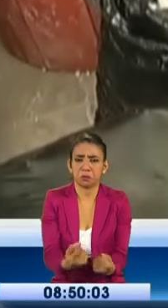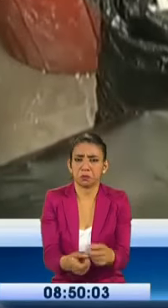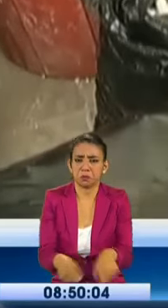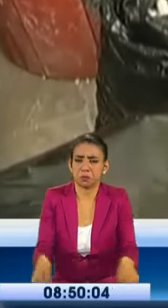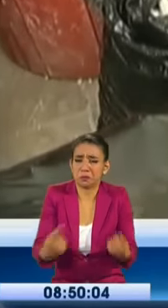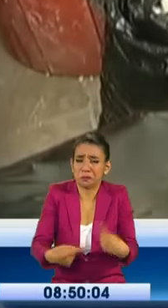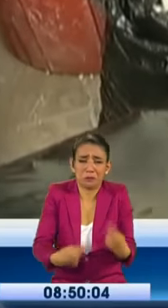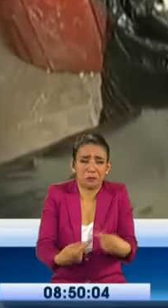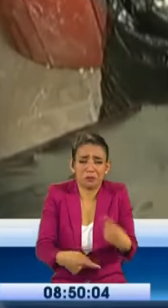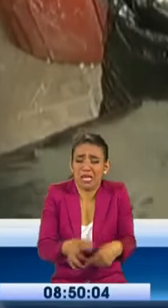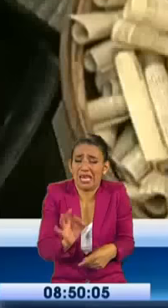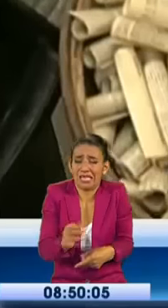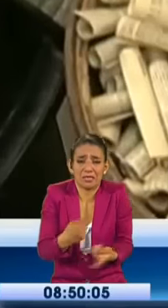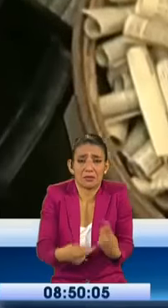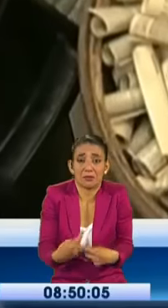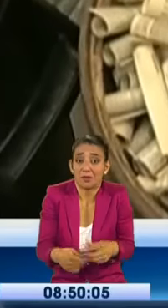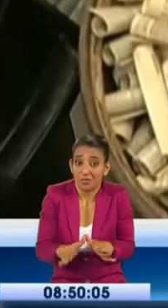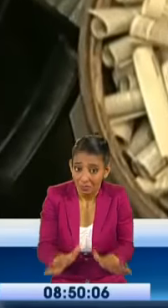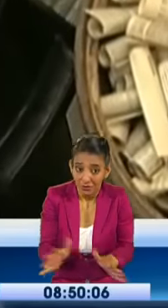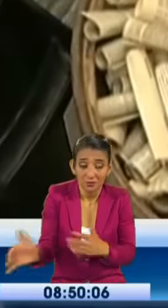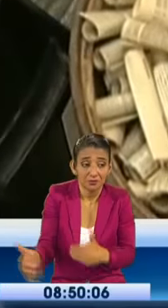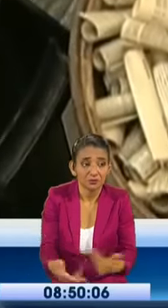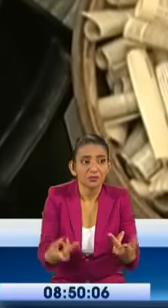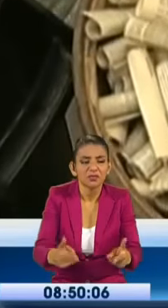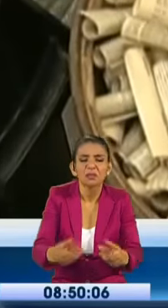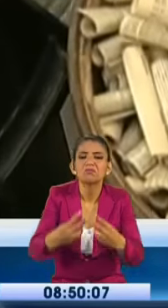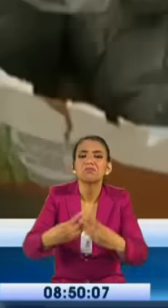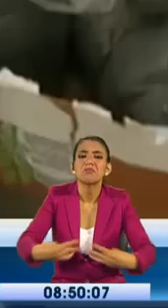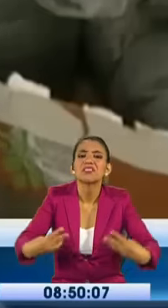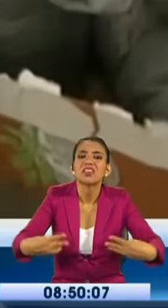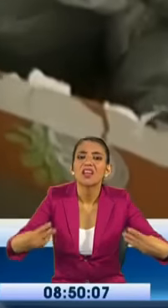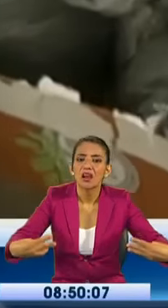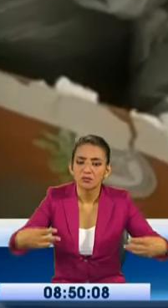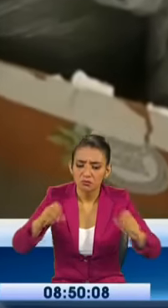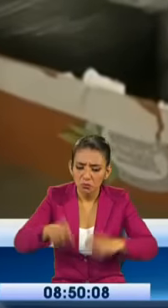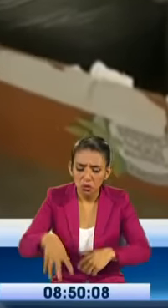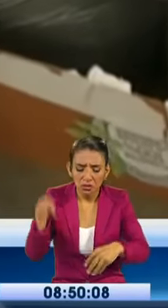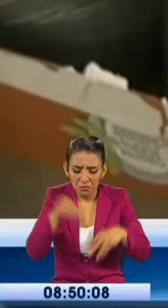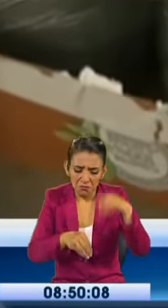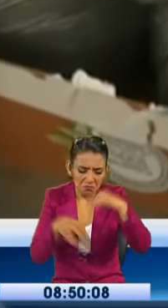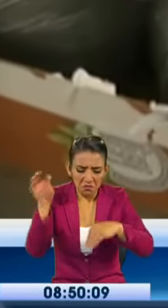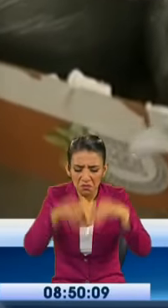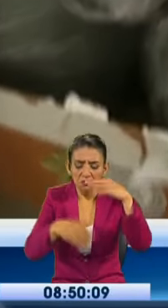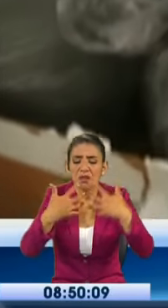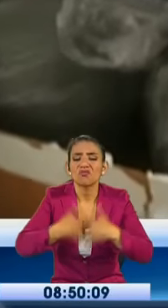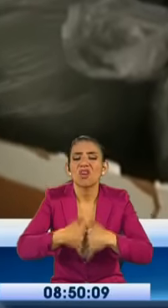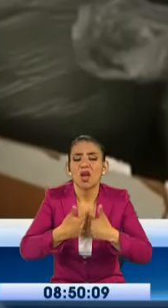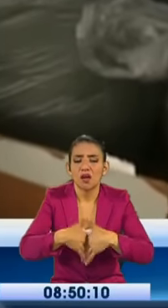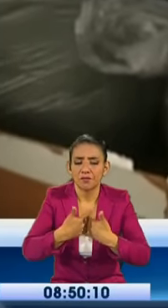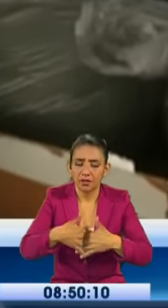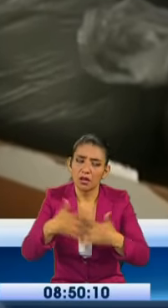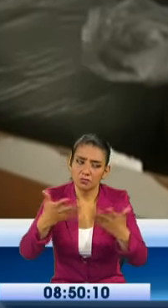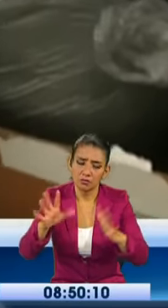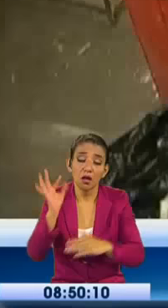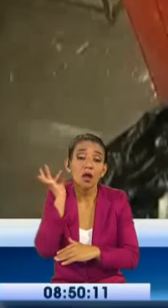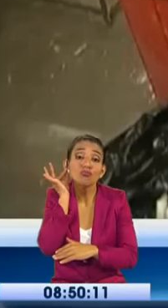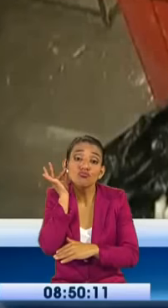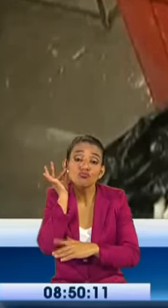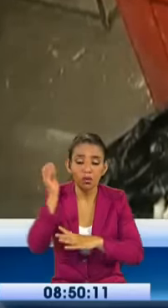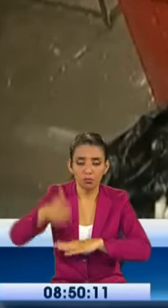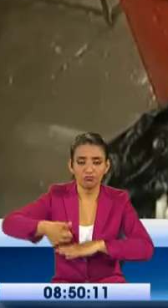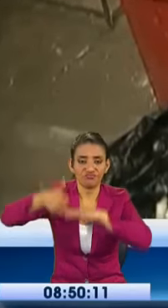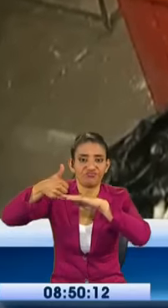su distribución, además de todo lo necesario para fabricar otras miles más, según relata la comandante de la zona